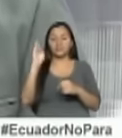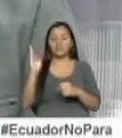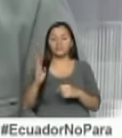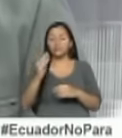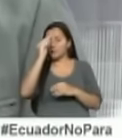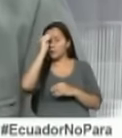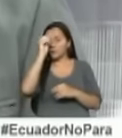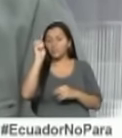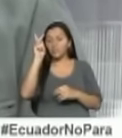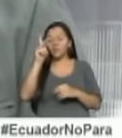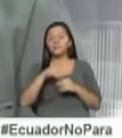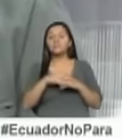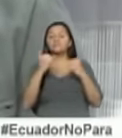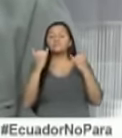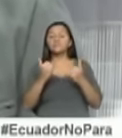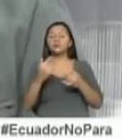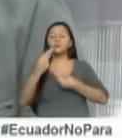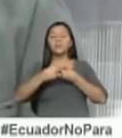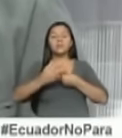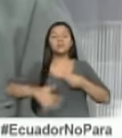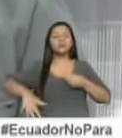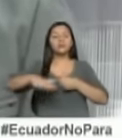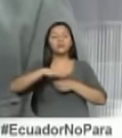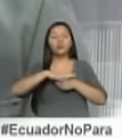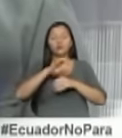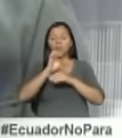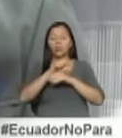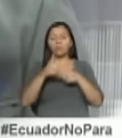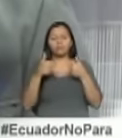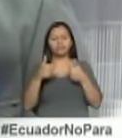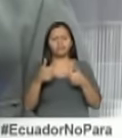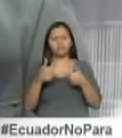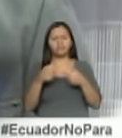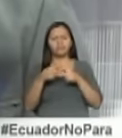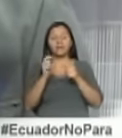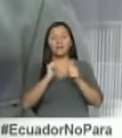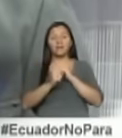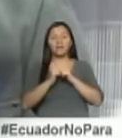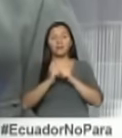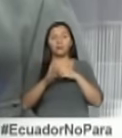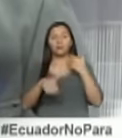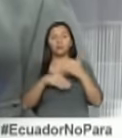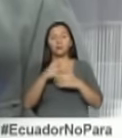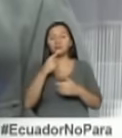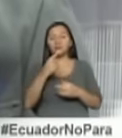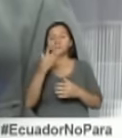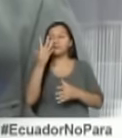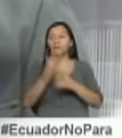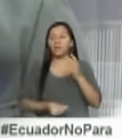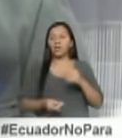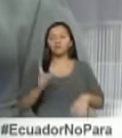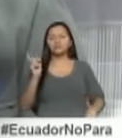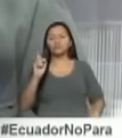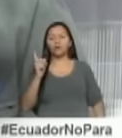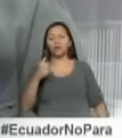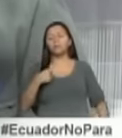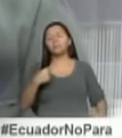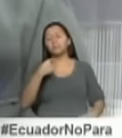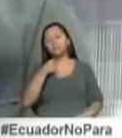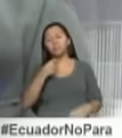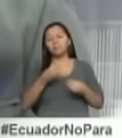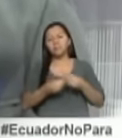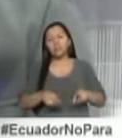2016. Bueno, la participación de nuestros ecuatorianos fue un éxito. Hablamos que en el deporte no existe un fracaso, existen derrotas, existen pérdidas